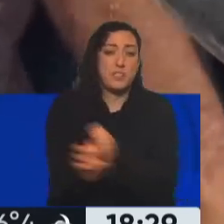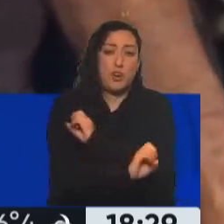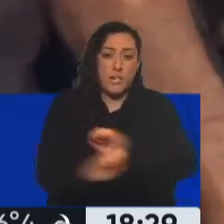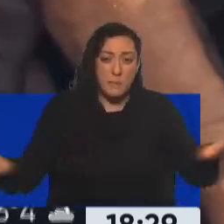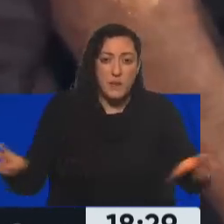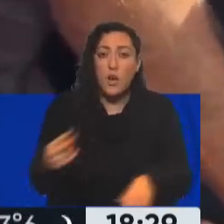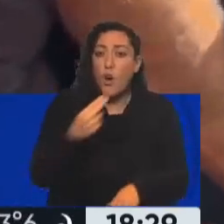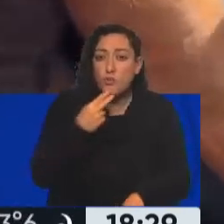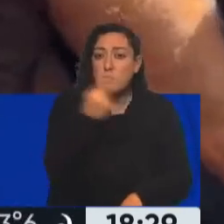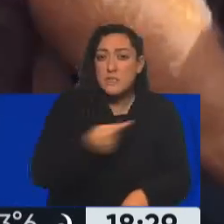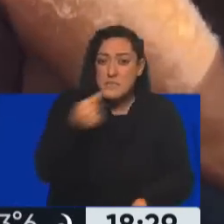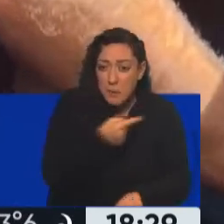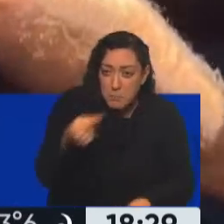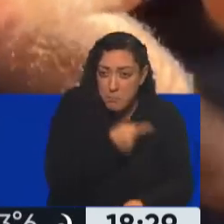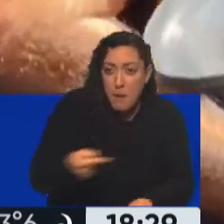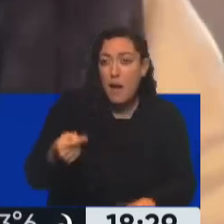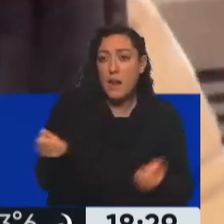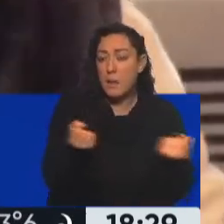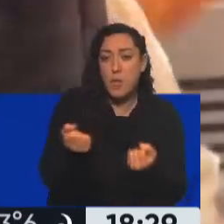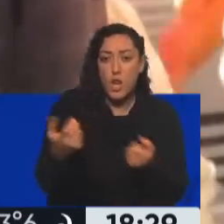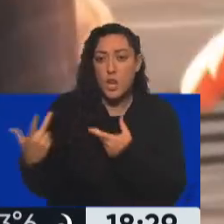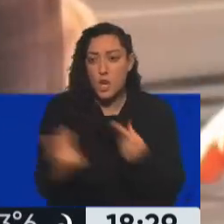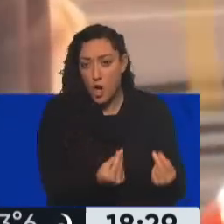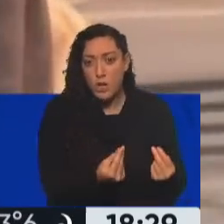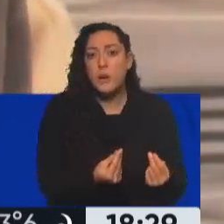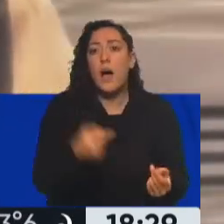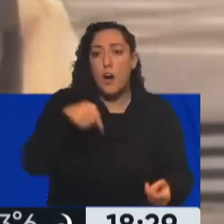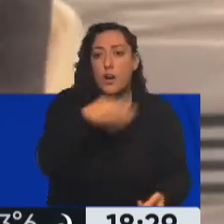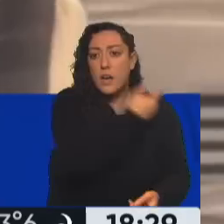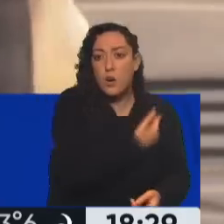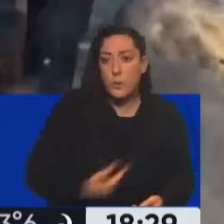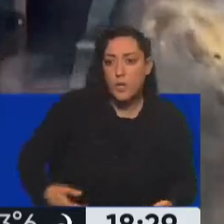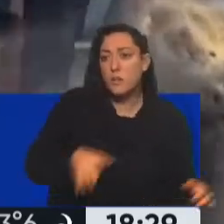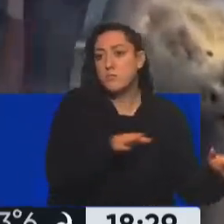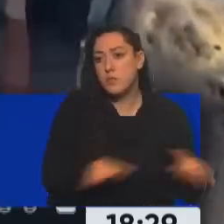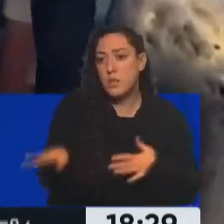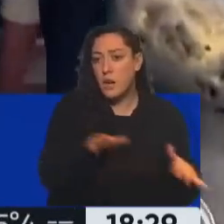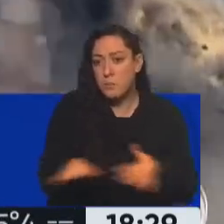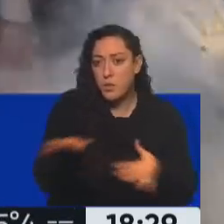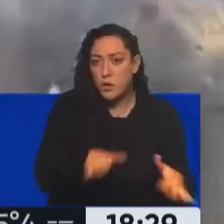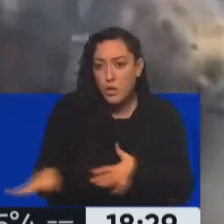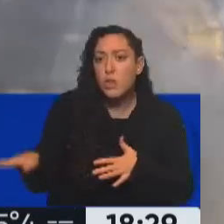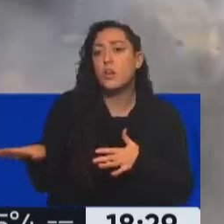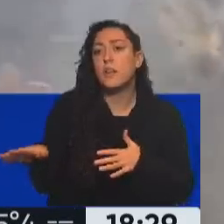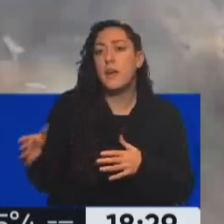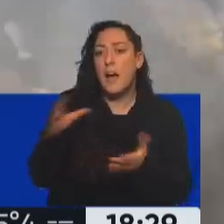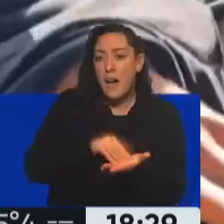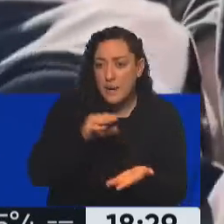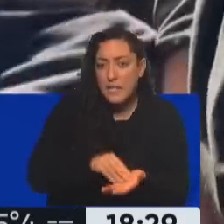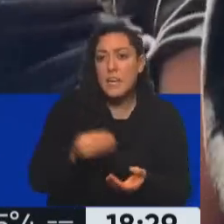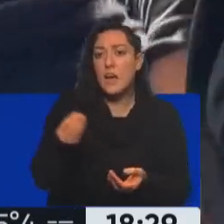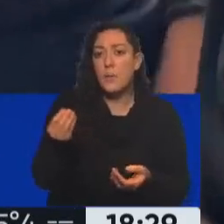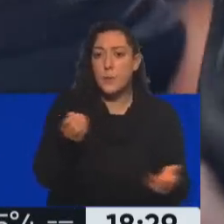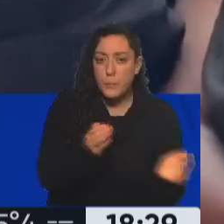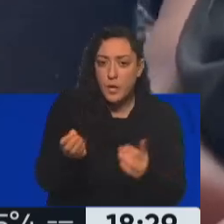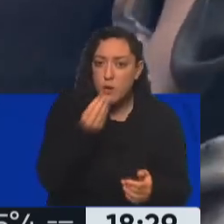11 semanas de bloqueo, el gobierno israelí permitió el acceso al enclave de 100 camiones con harina, comida para bebés y equipos